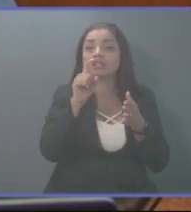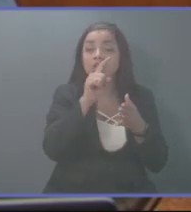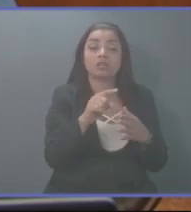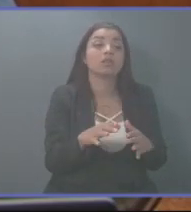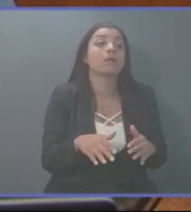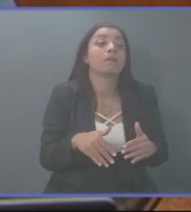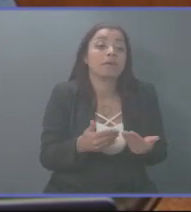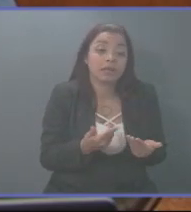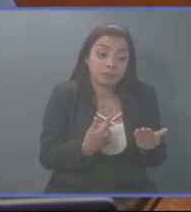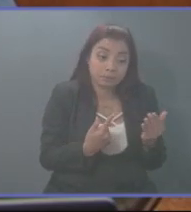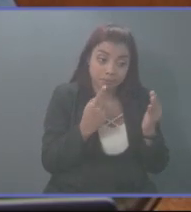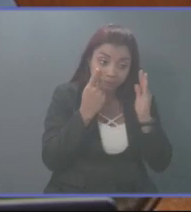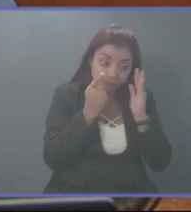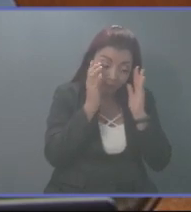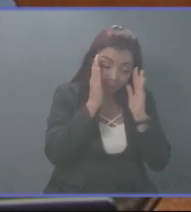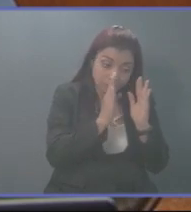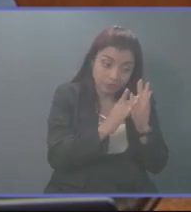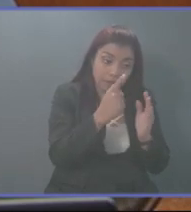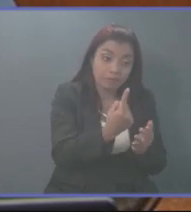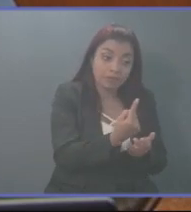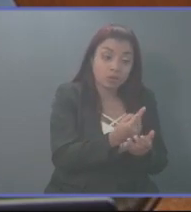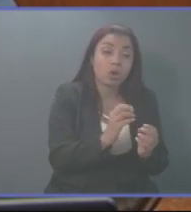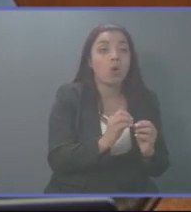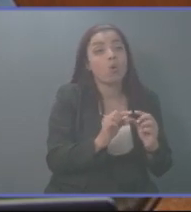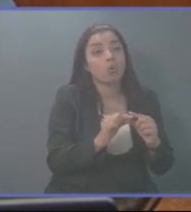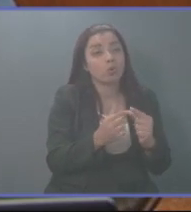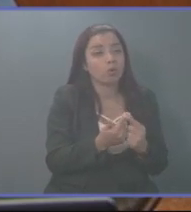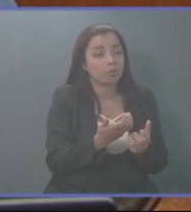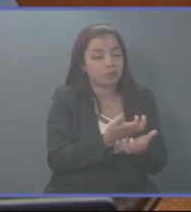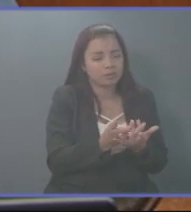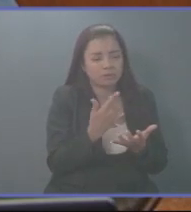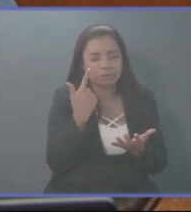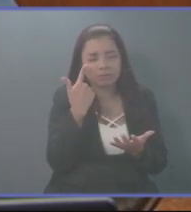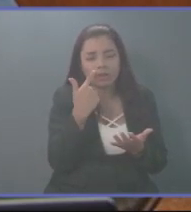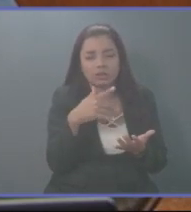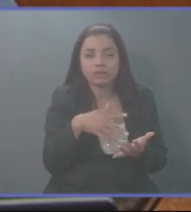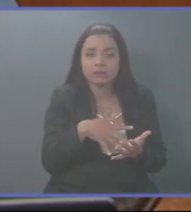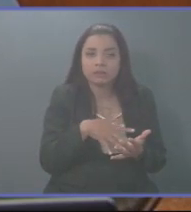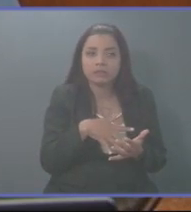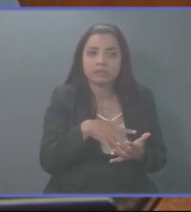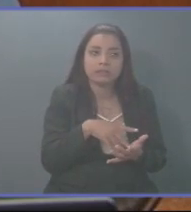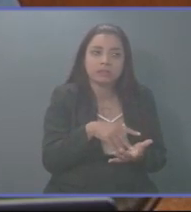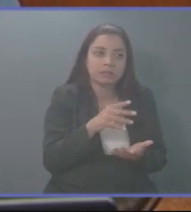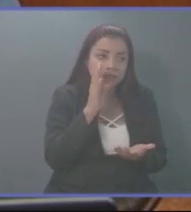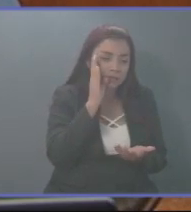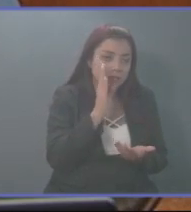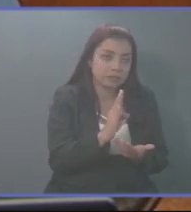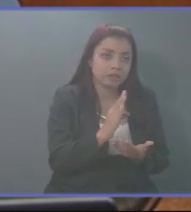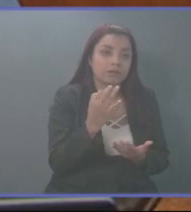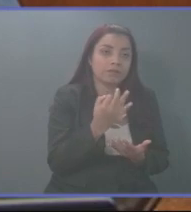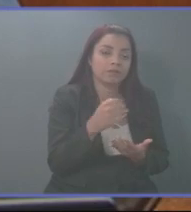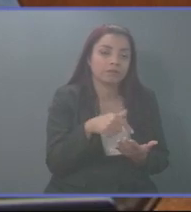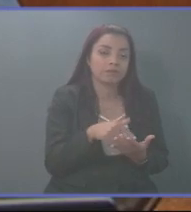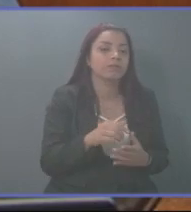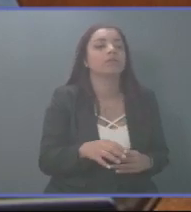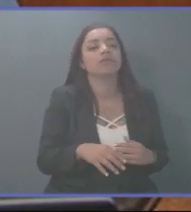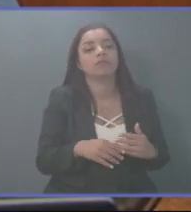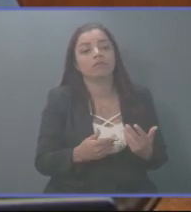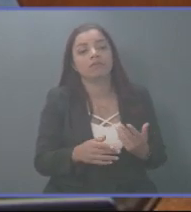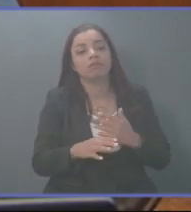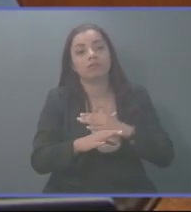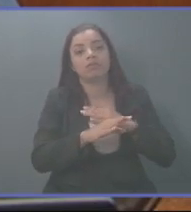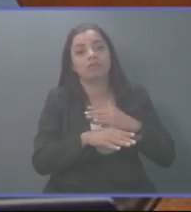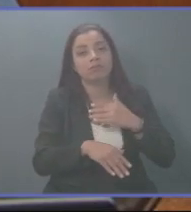a personas o grupos en situación de mayor vulnerabilidad. De la protección de la propiedad